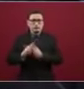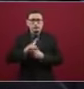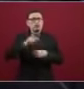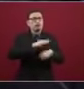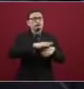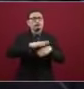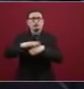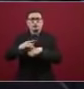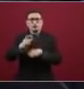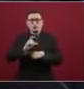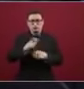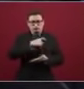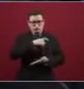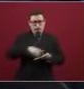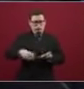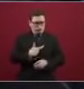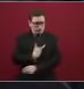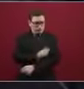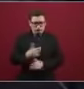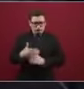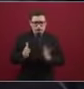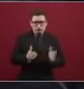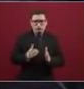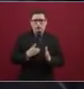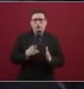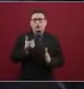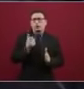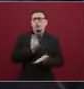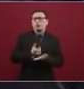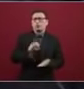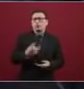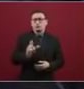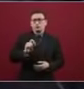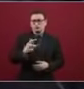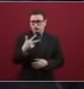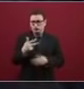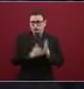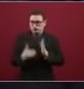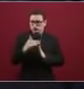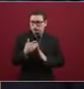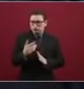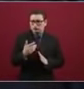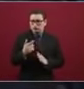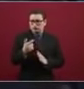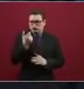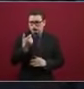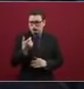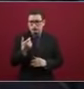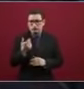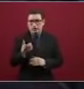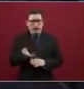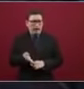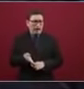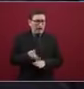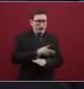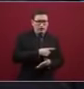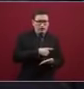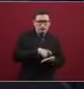el paquete de las vacunas costó 28 millones de pesos, 5 millones más que en la